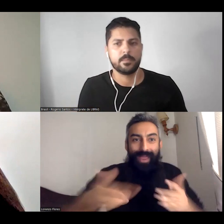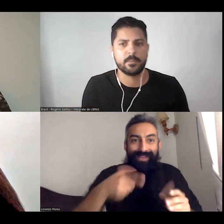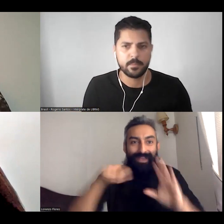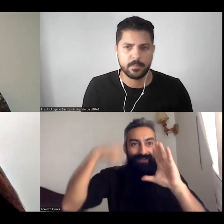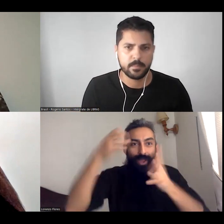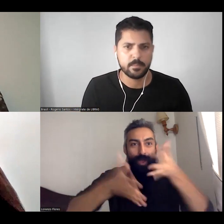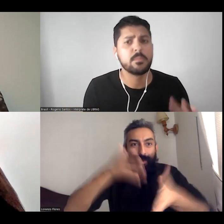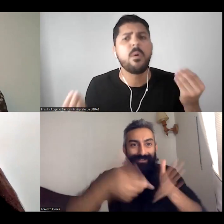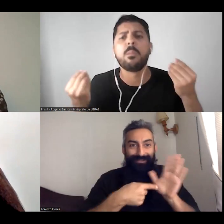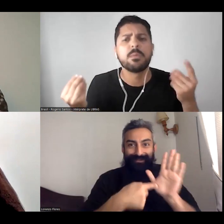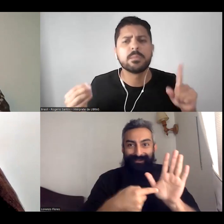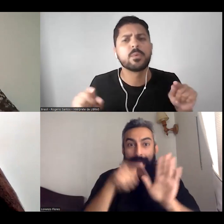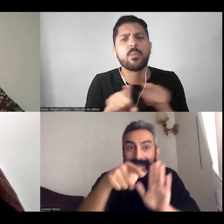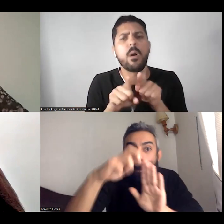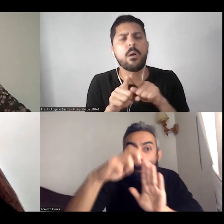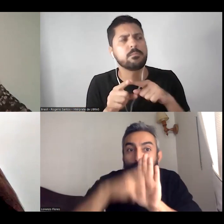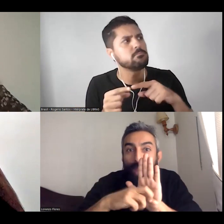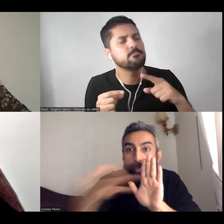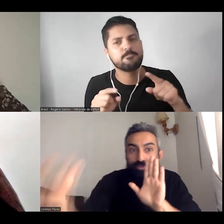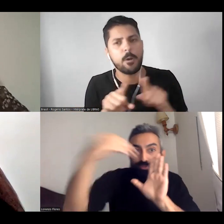¿Cómo poder comprometerles para poder...